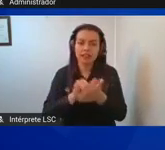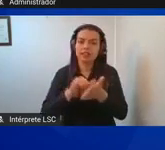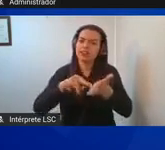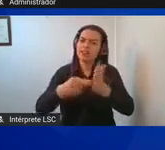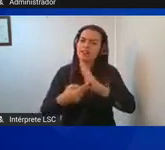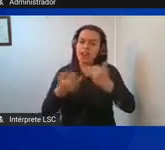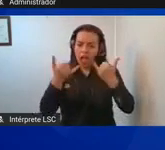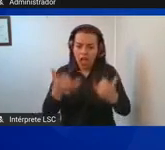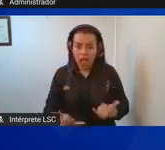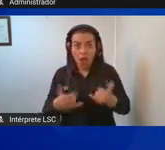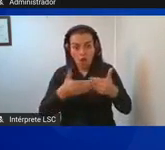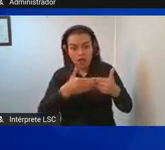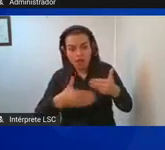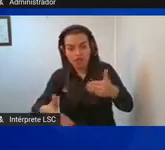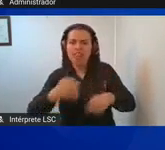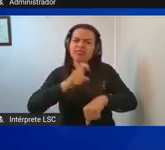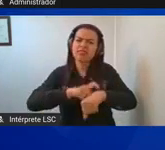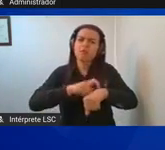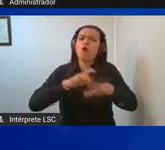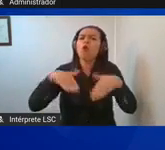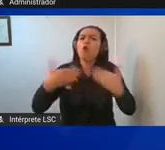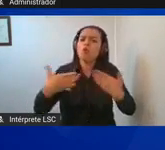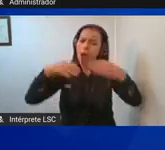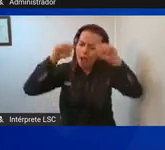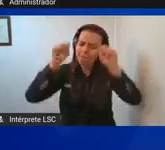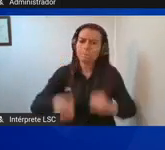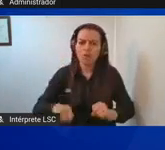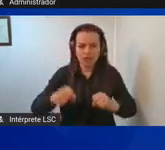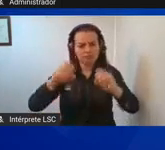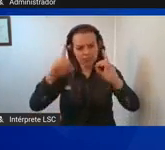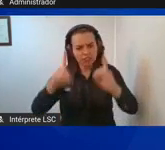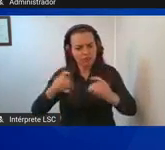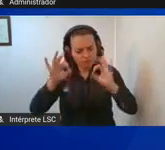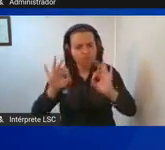en adelante para la formalización de la aprobación?